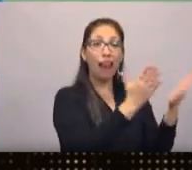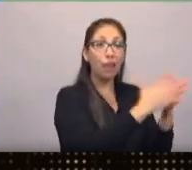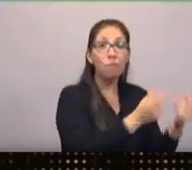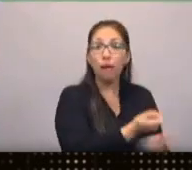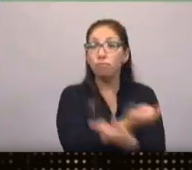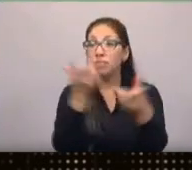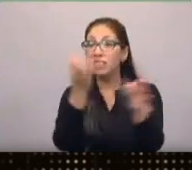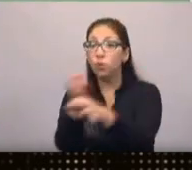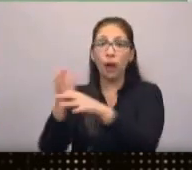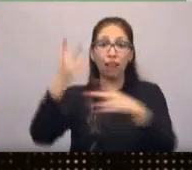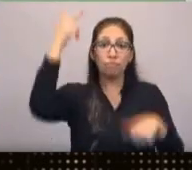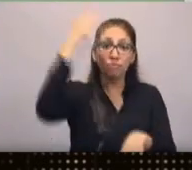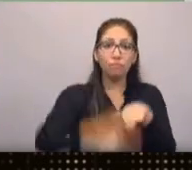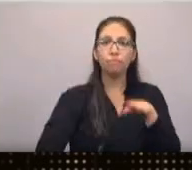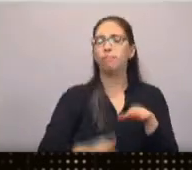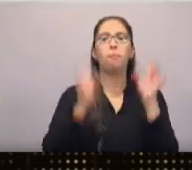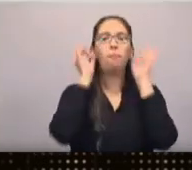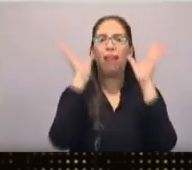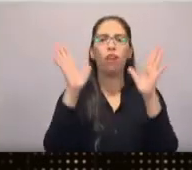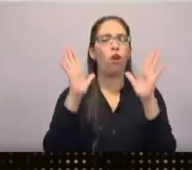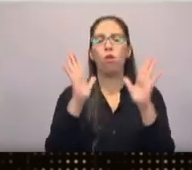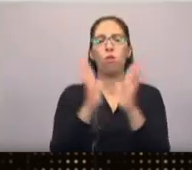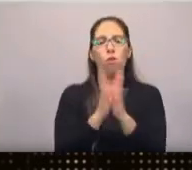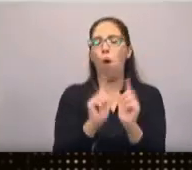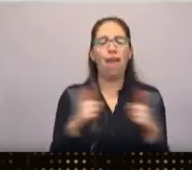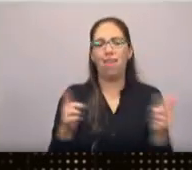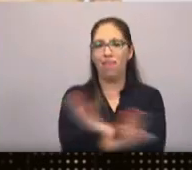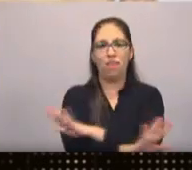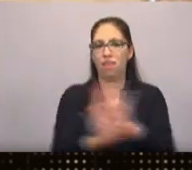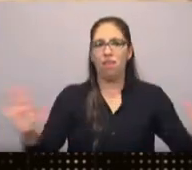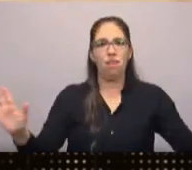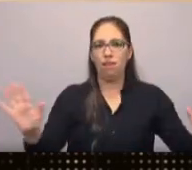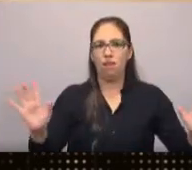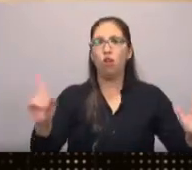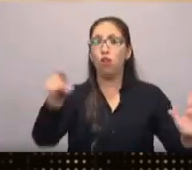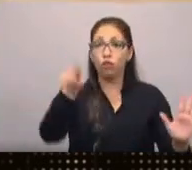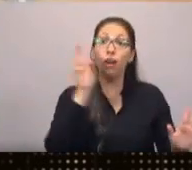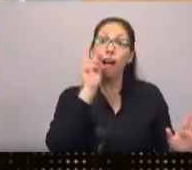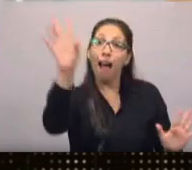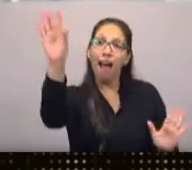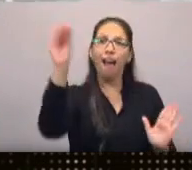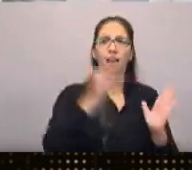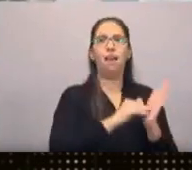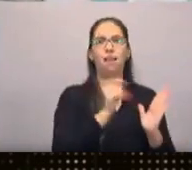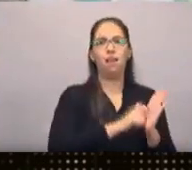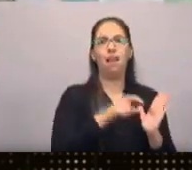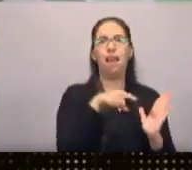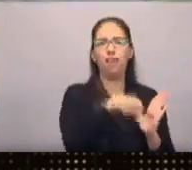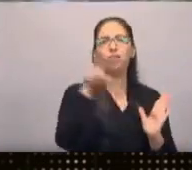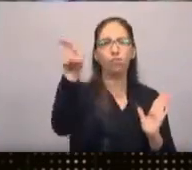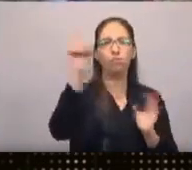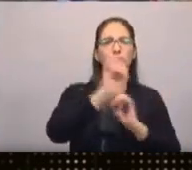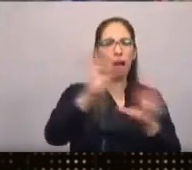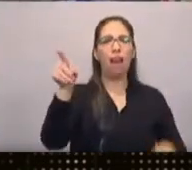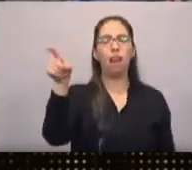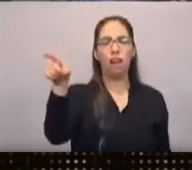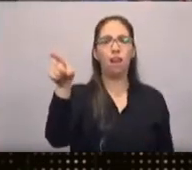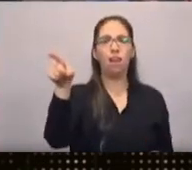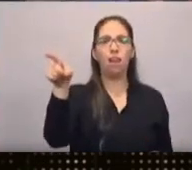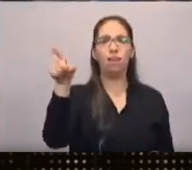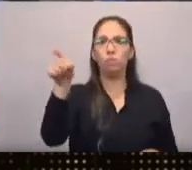escuelas es imperdonable y tomamos not nota porque hace daño y lo